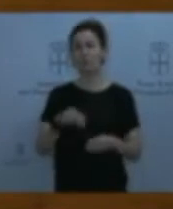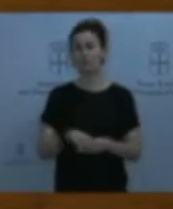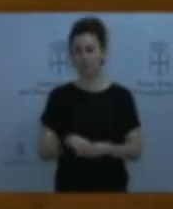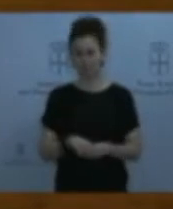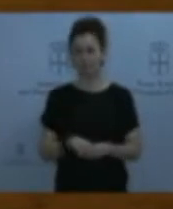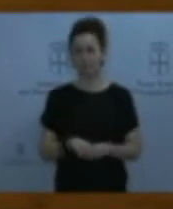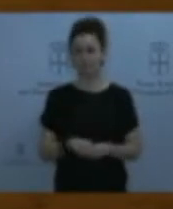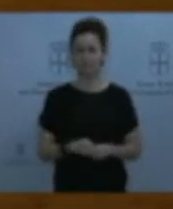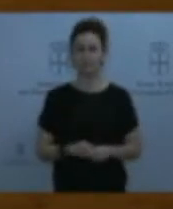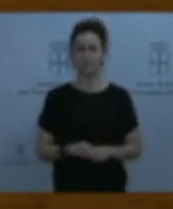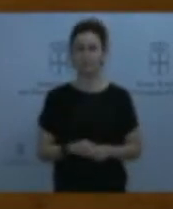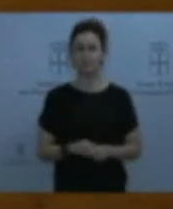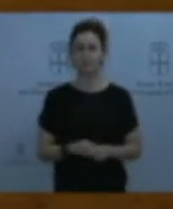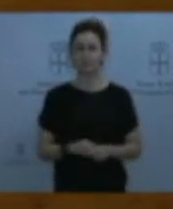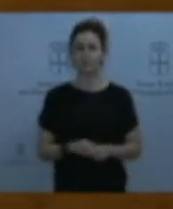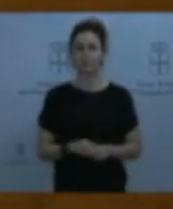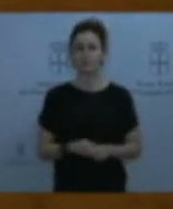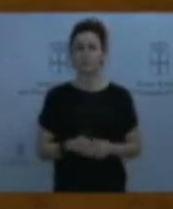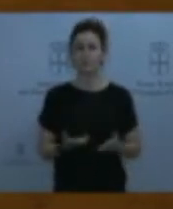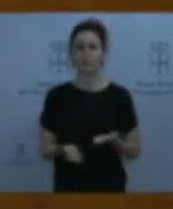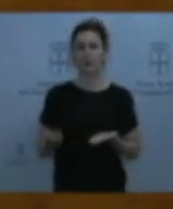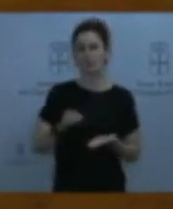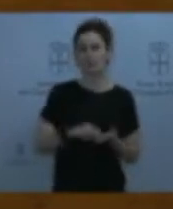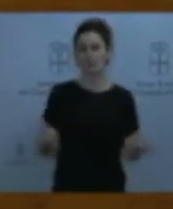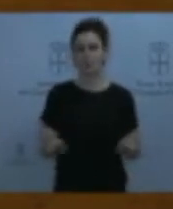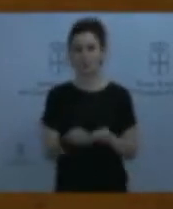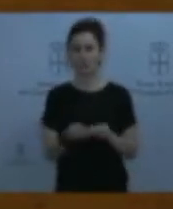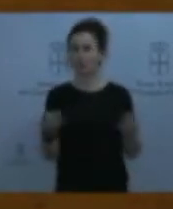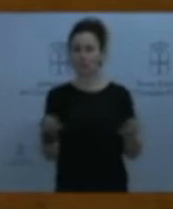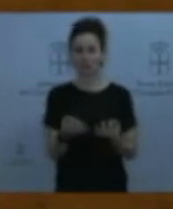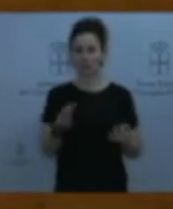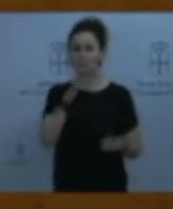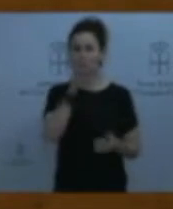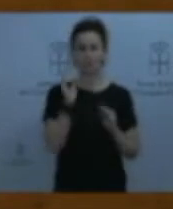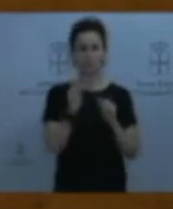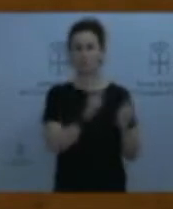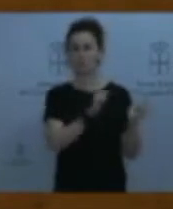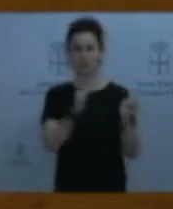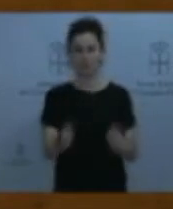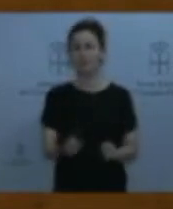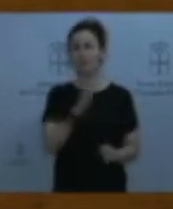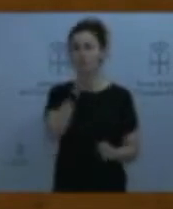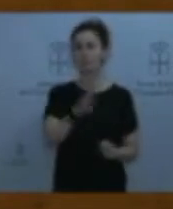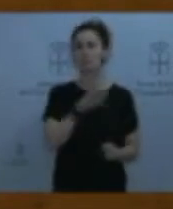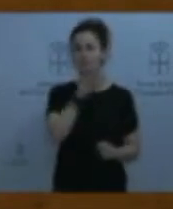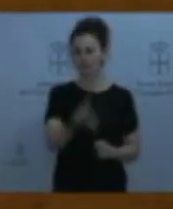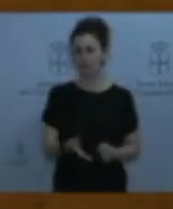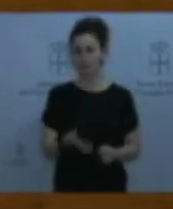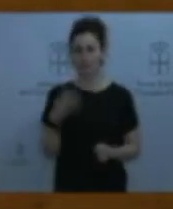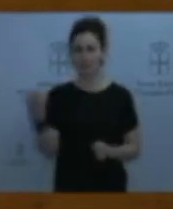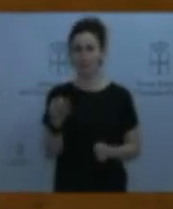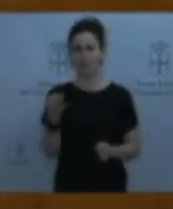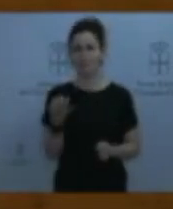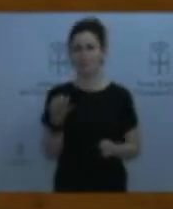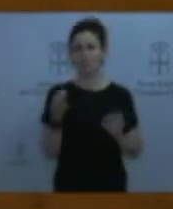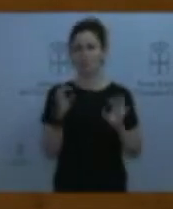de estatutos, ¿no? Añade como conclusión que dado que el nombramiento es causal, hay que nombrar a quien